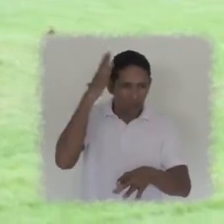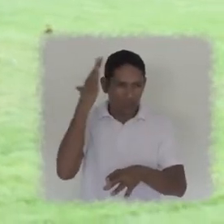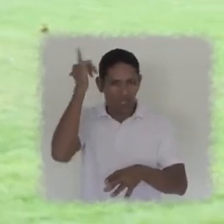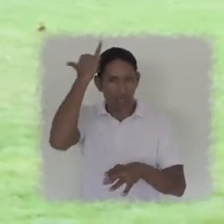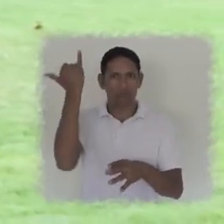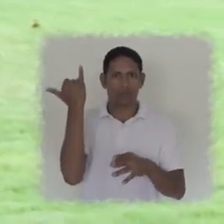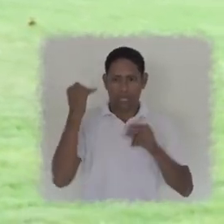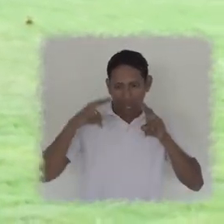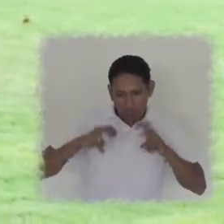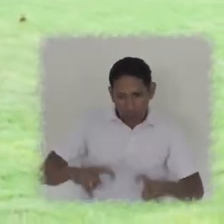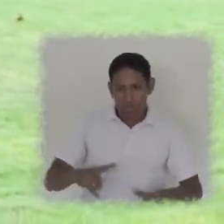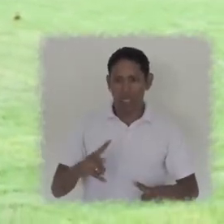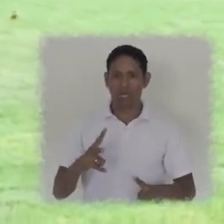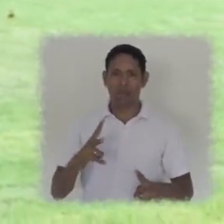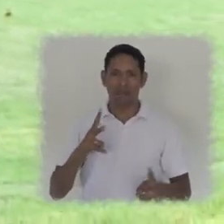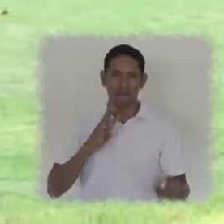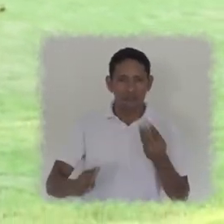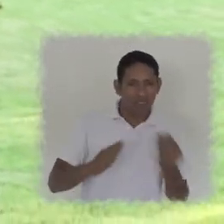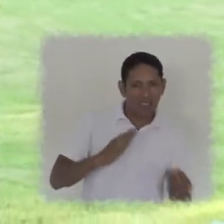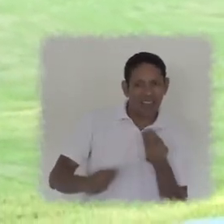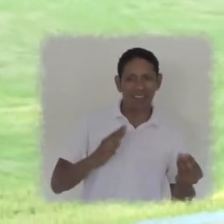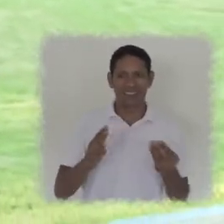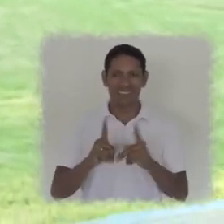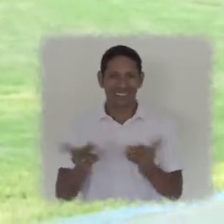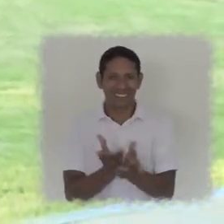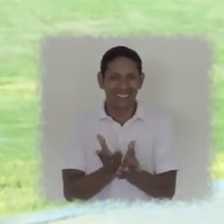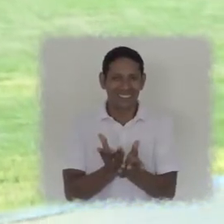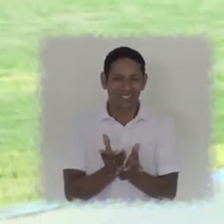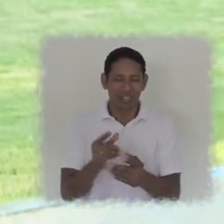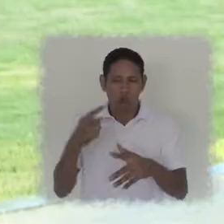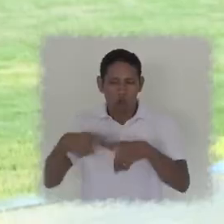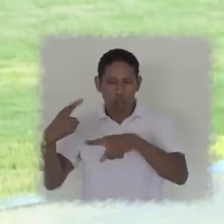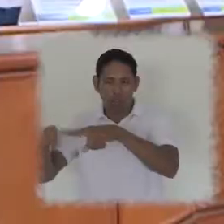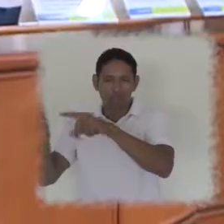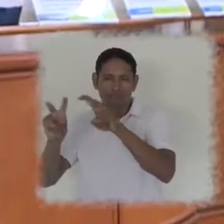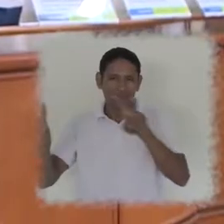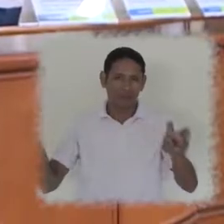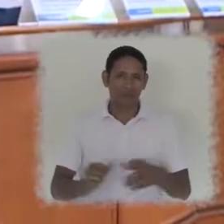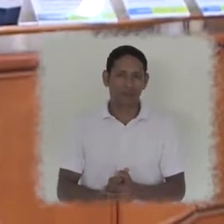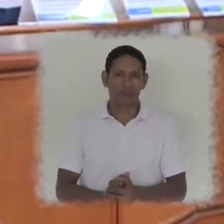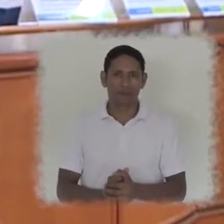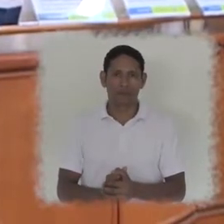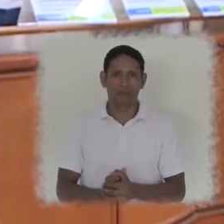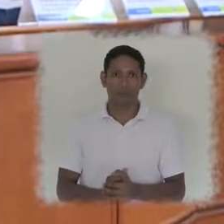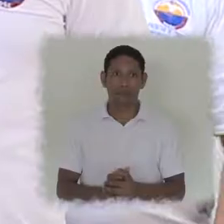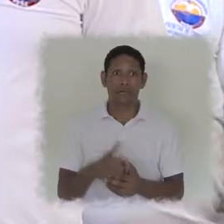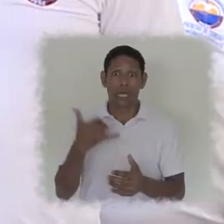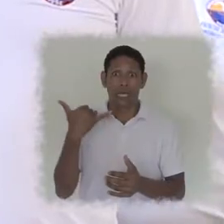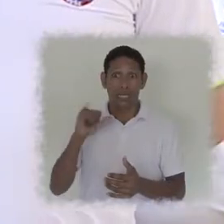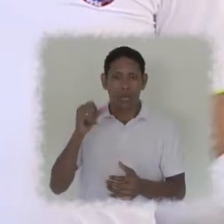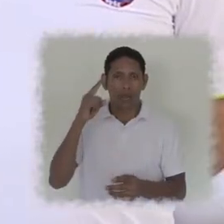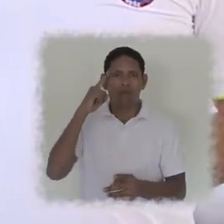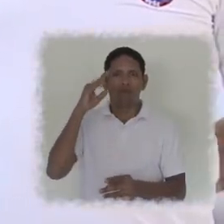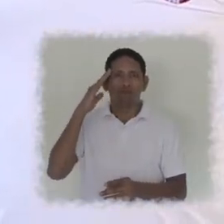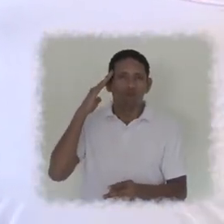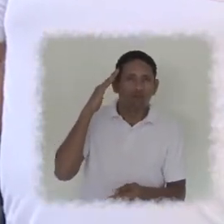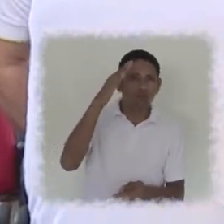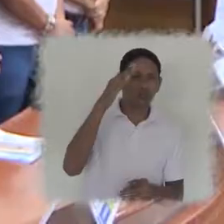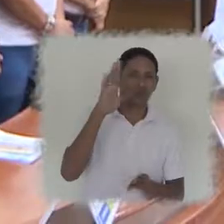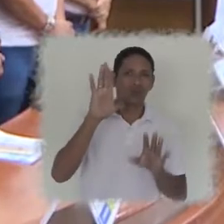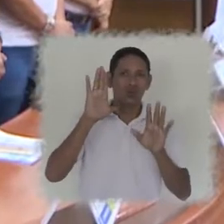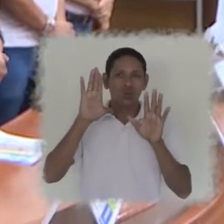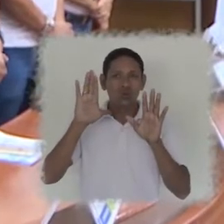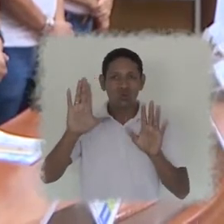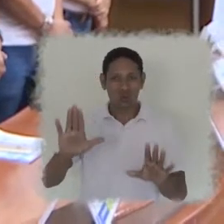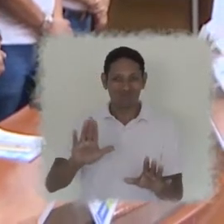temas como gestión académica, de investigación, bienestar estudiantil, entre otros. Comprometida con dar muestra de sus avances y principales